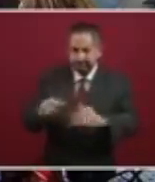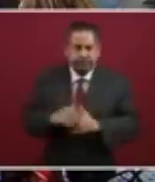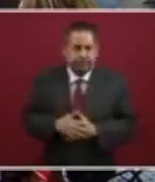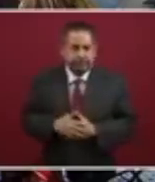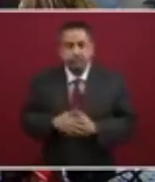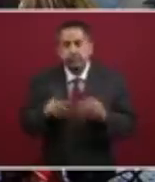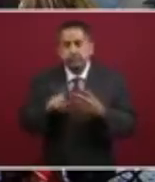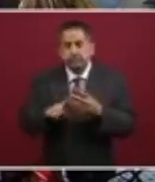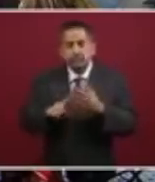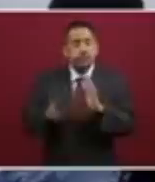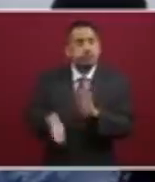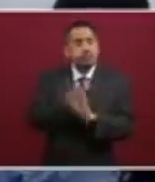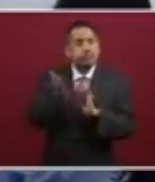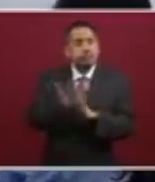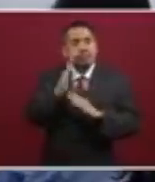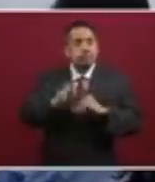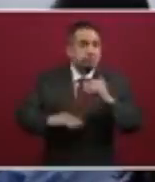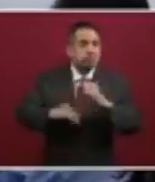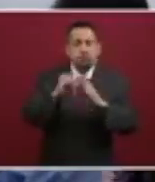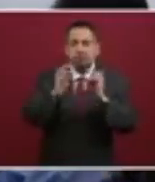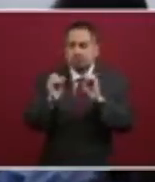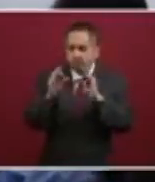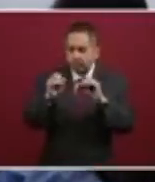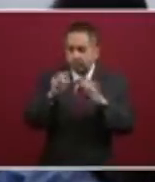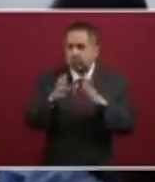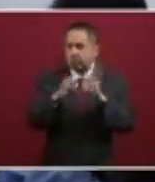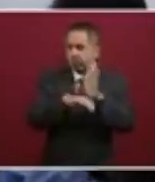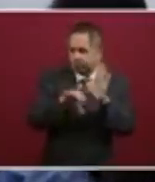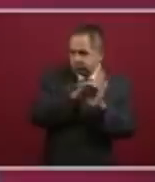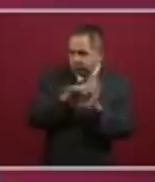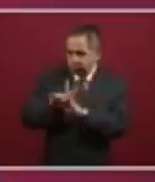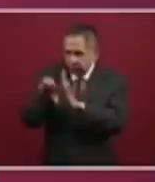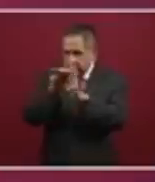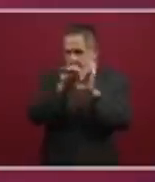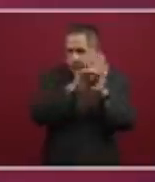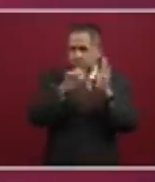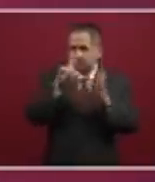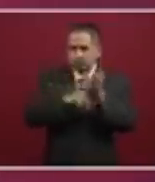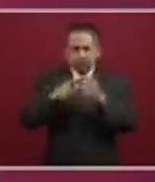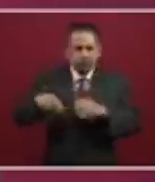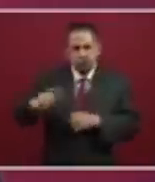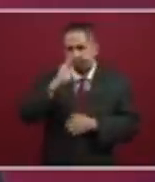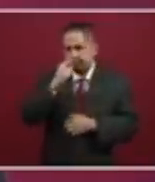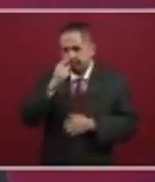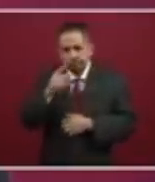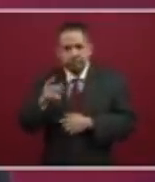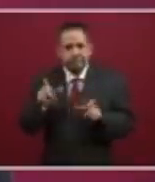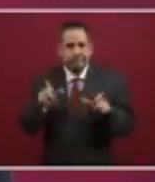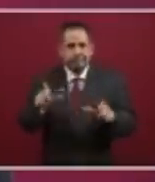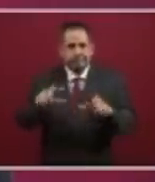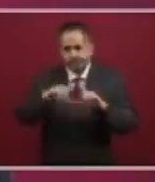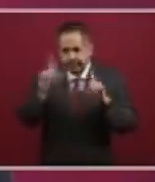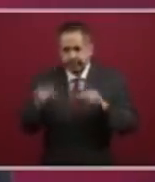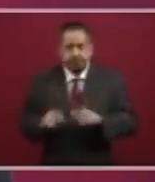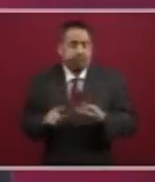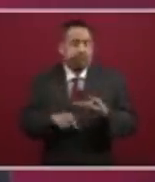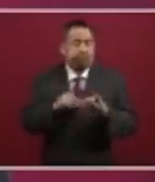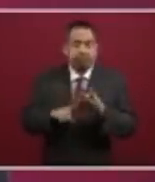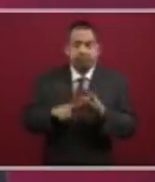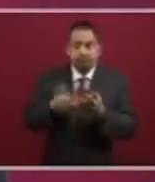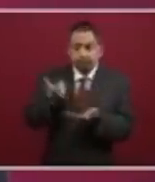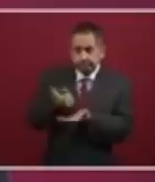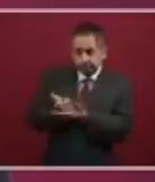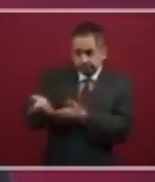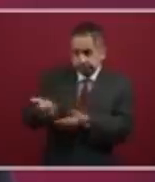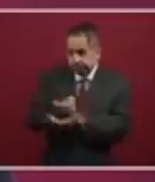instalaciones, de cuarteles, el conseguir los recursos no solo para pagarles